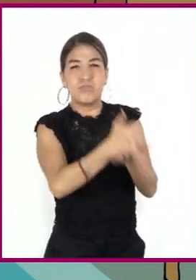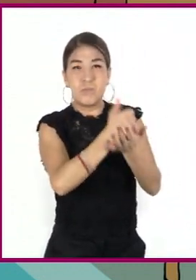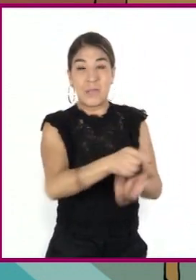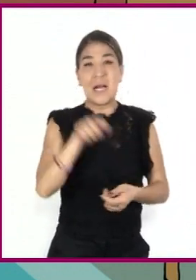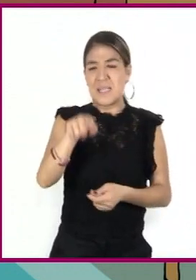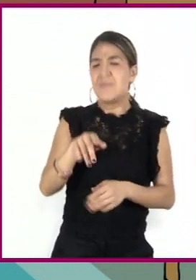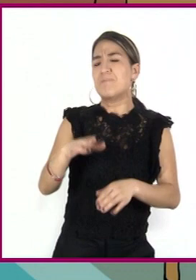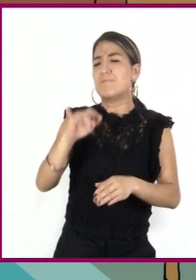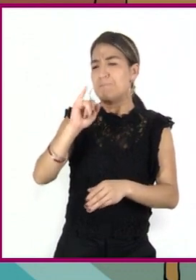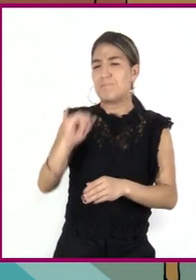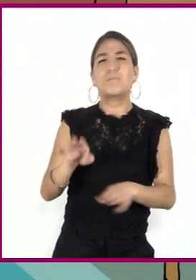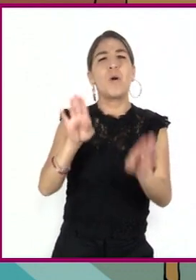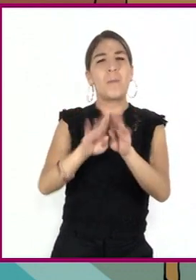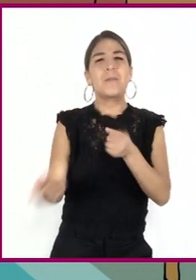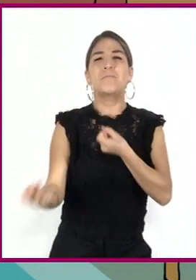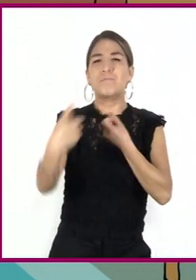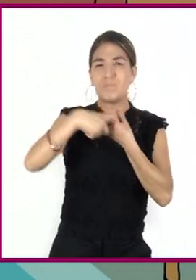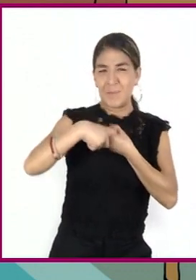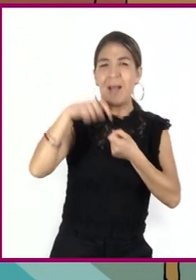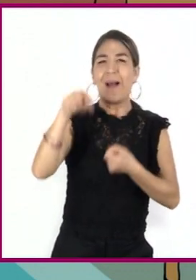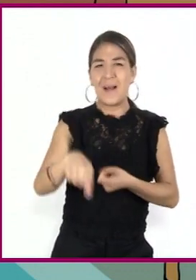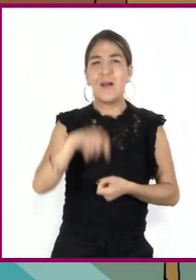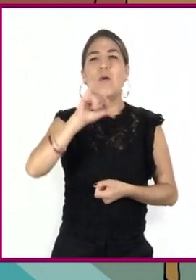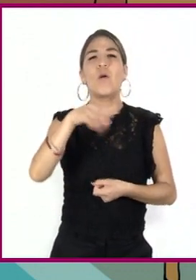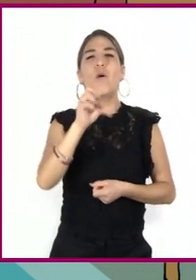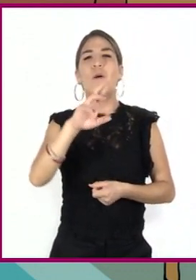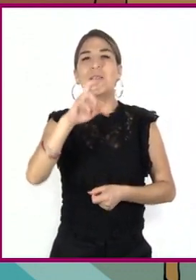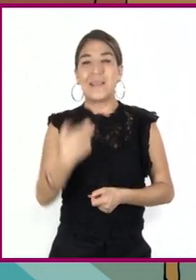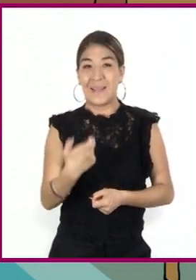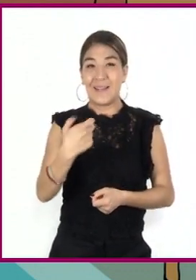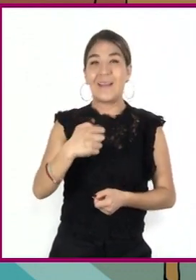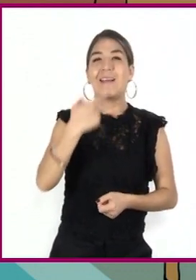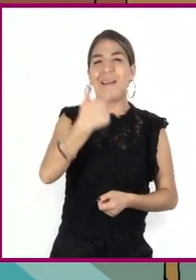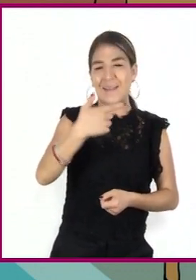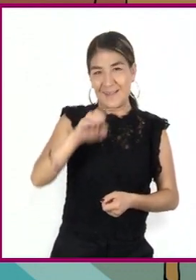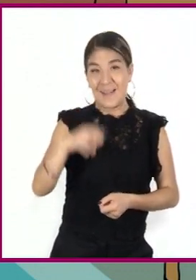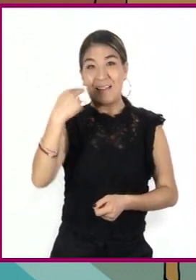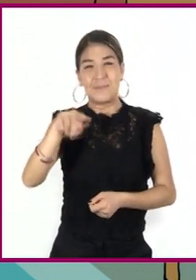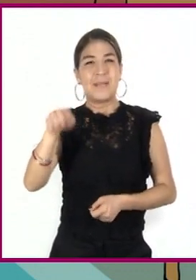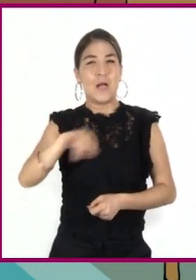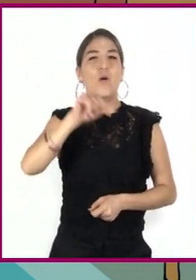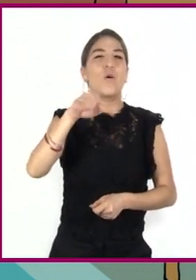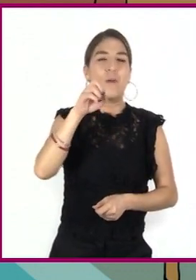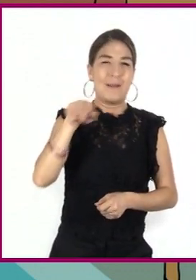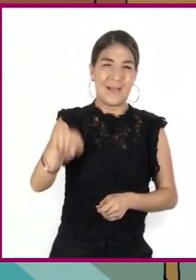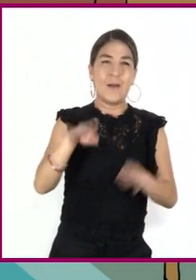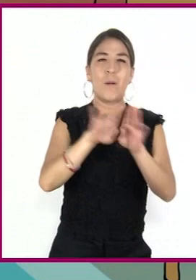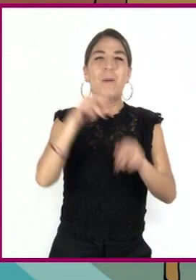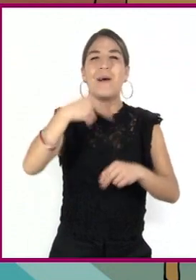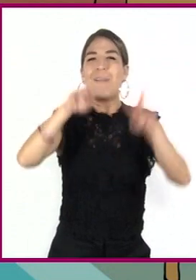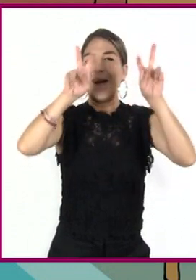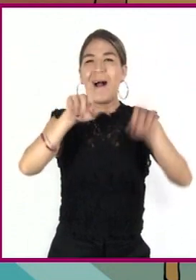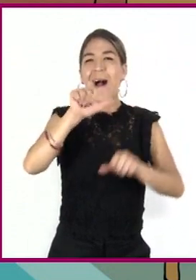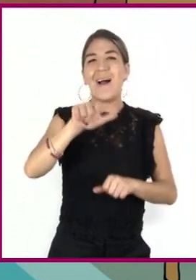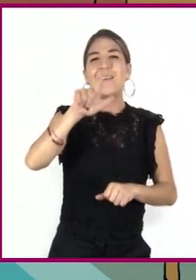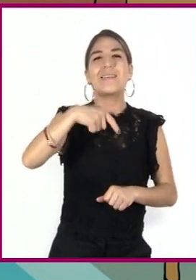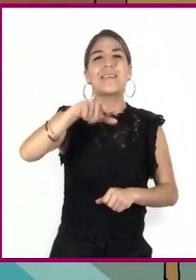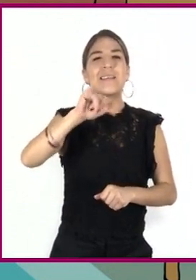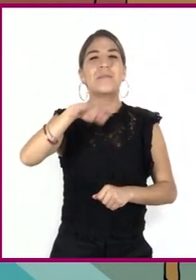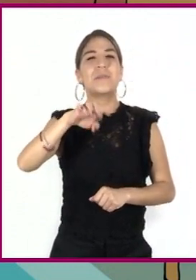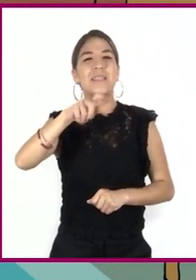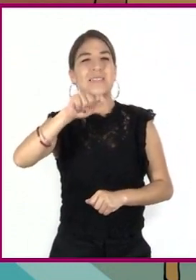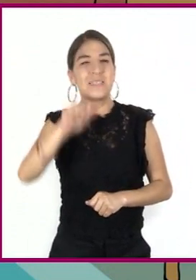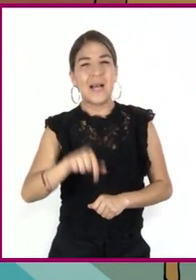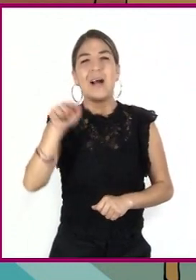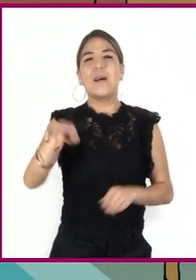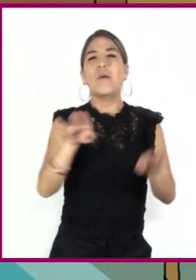Jorge Cuesta y lo llamaron el alquimista, ¿no? Y pues el caso es que Jorge Cuesta relacionó siempre su profesión de químico